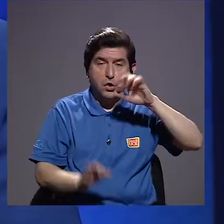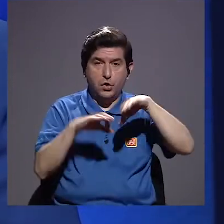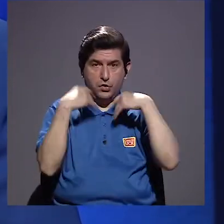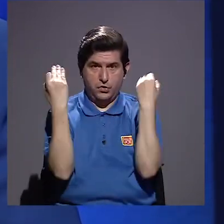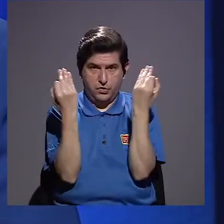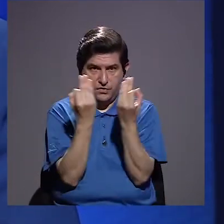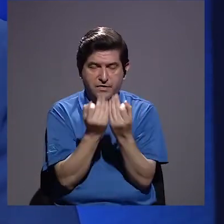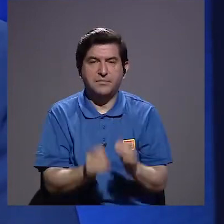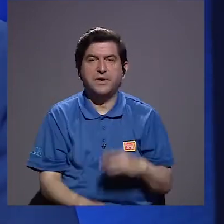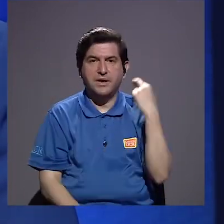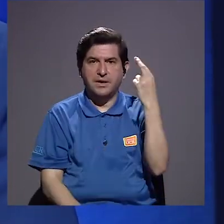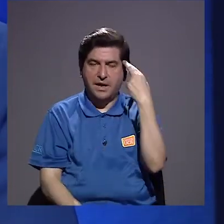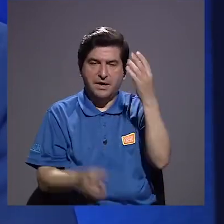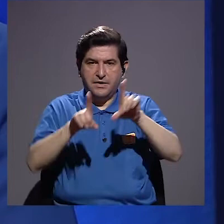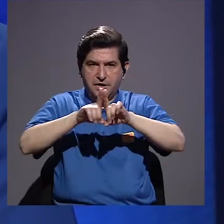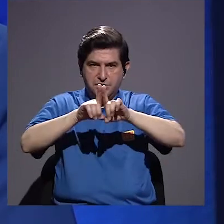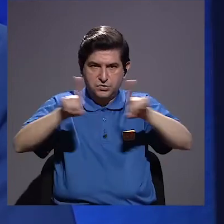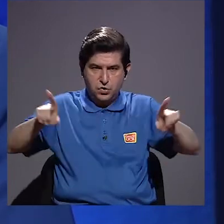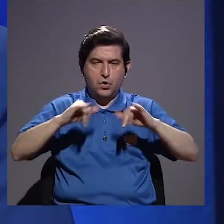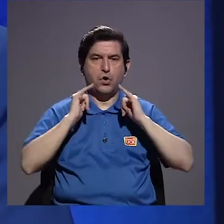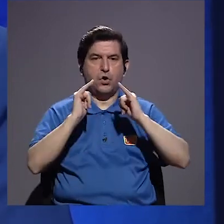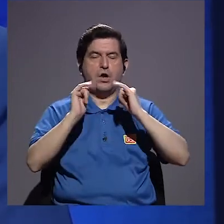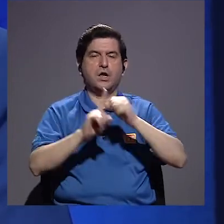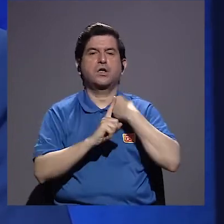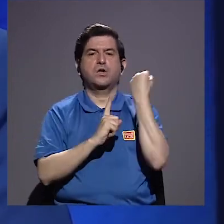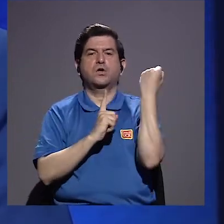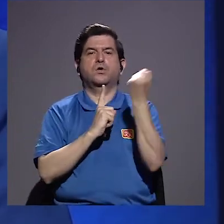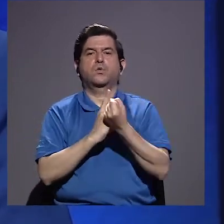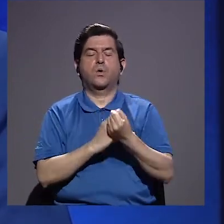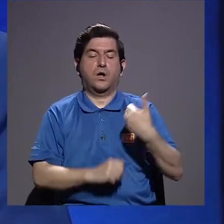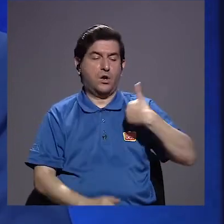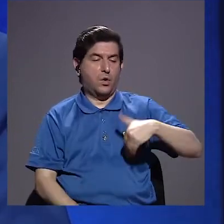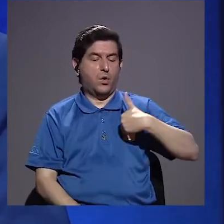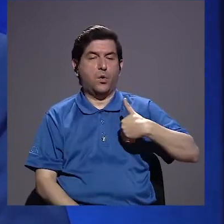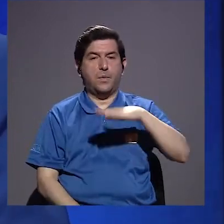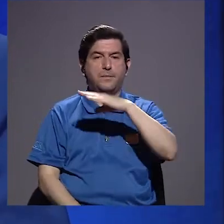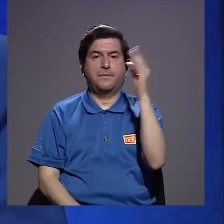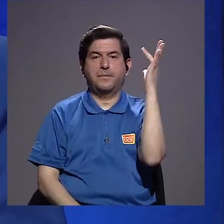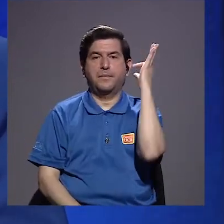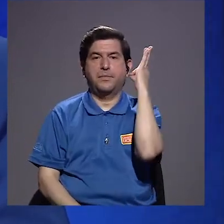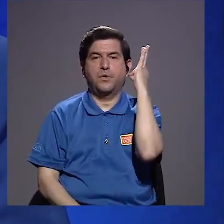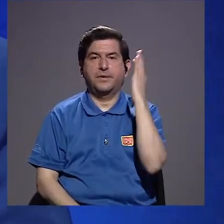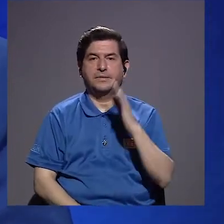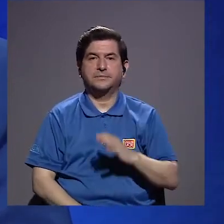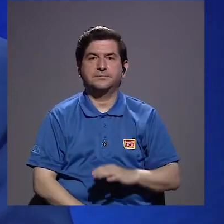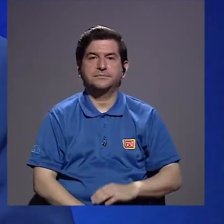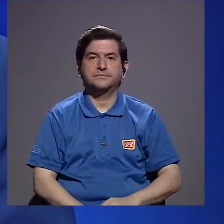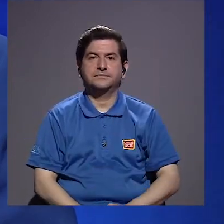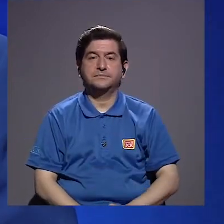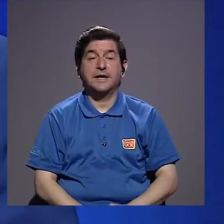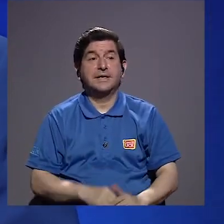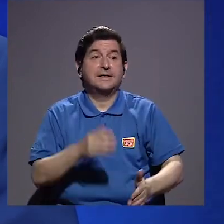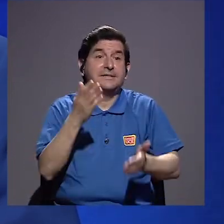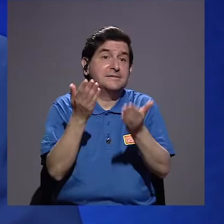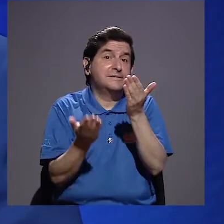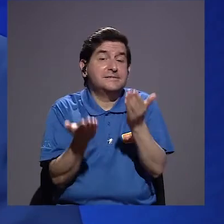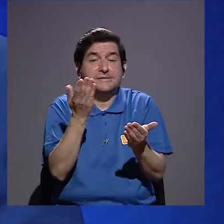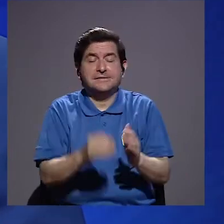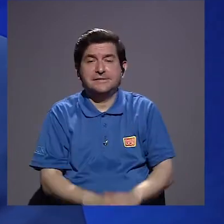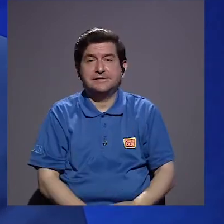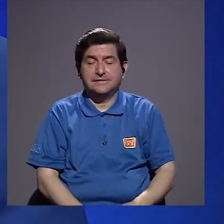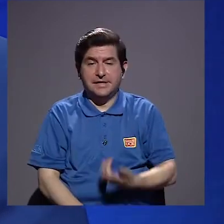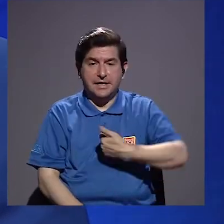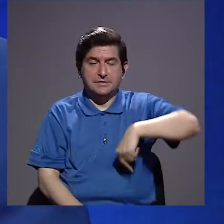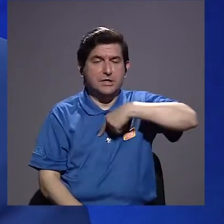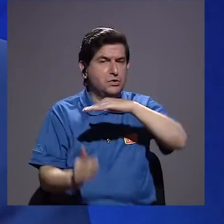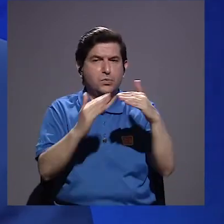de Familia de la causal de divorcio en iguales condiciones para hombres y mujeres, porque probablemente